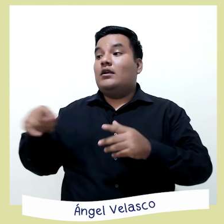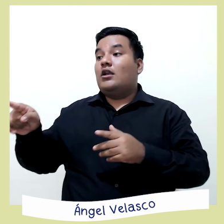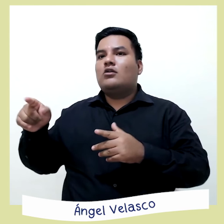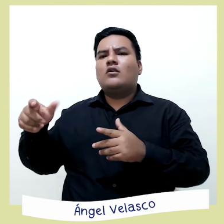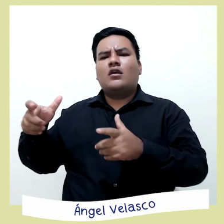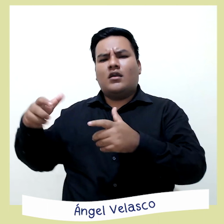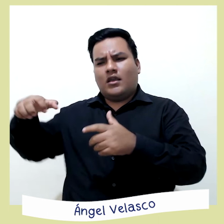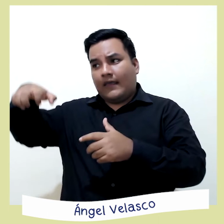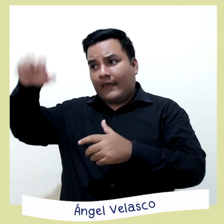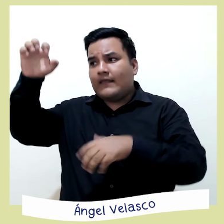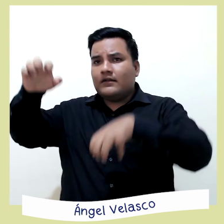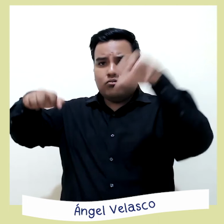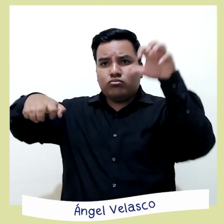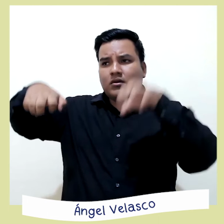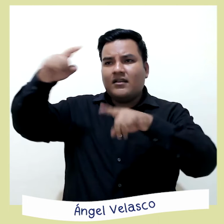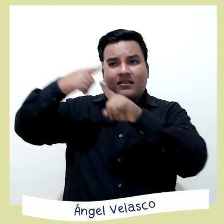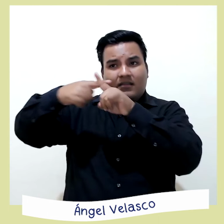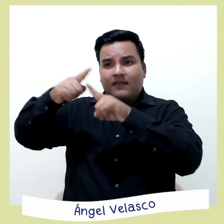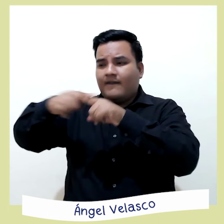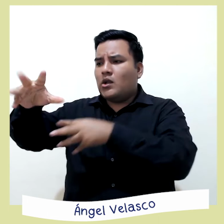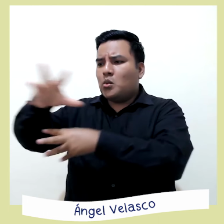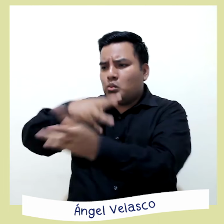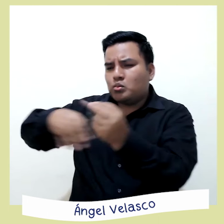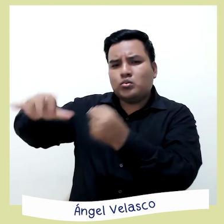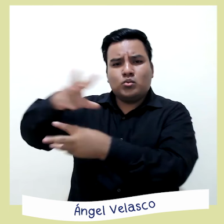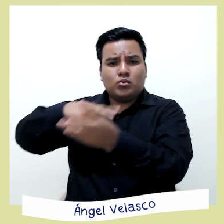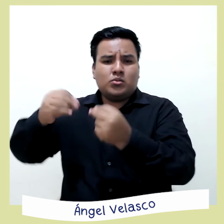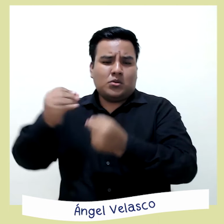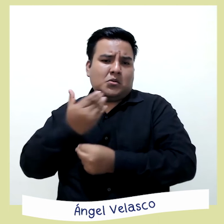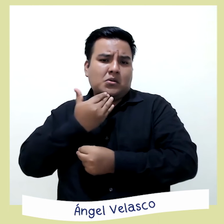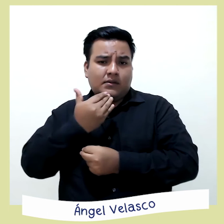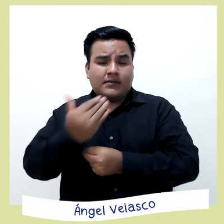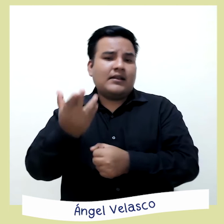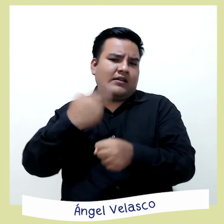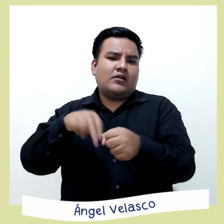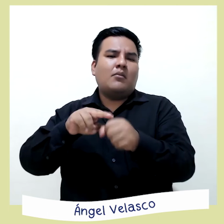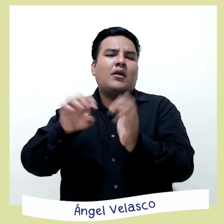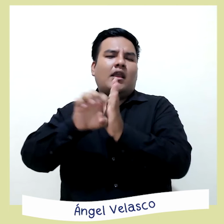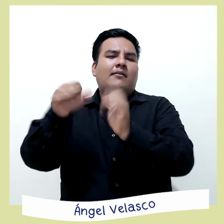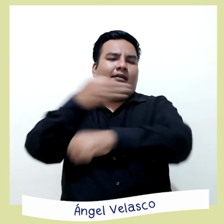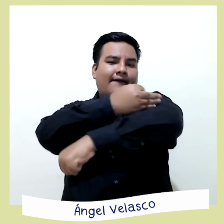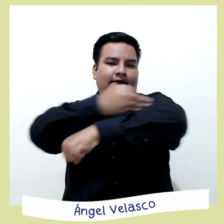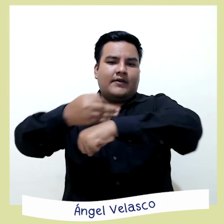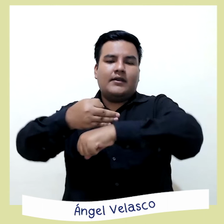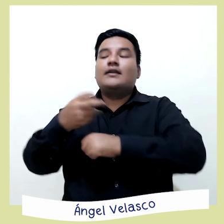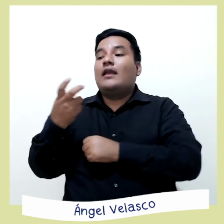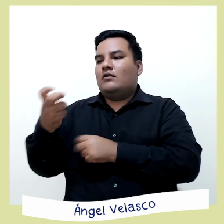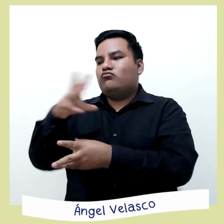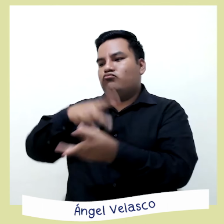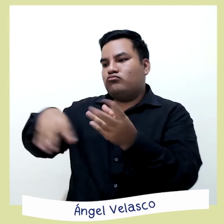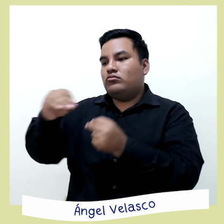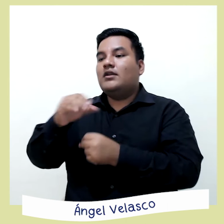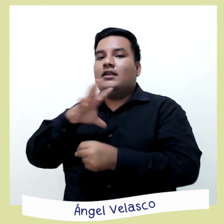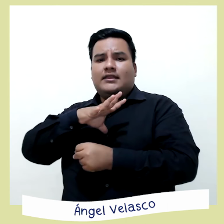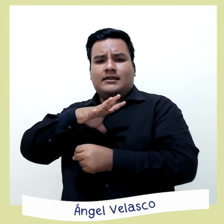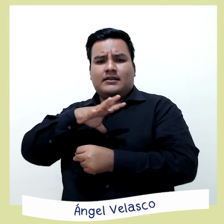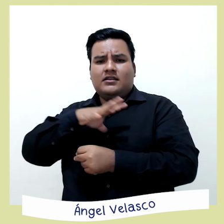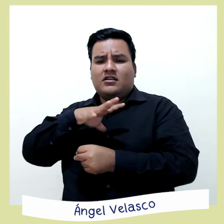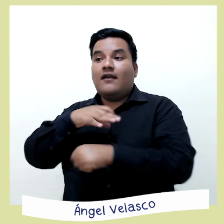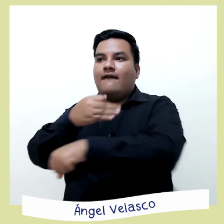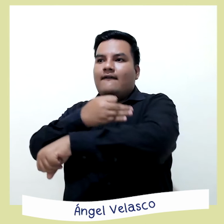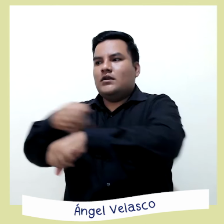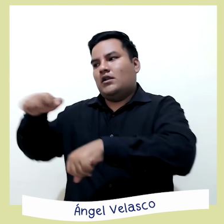impacto positivo tienen son las intervenciones de actividades intergeneracionales que se dan al interior de la familia,